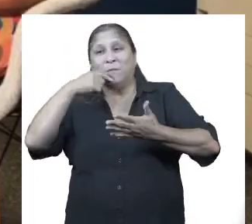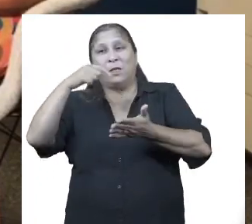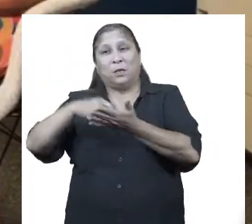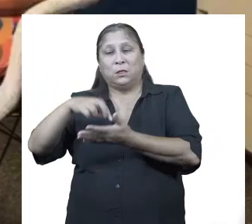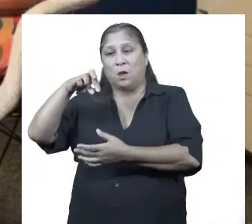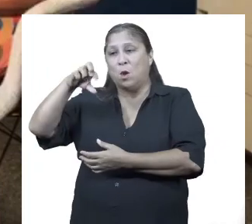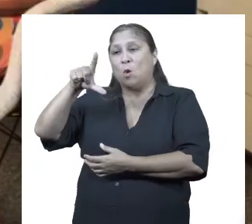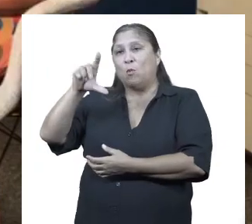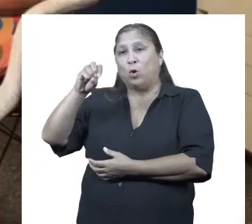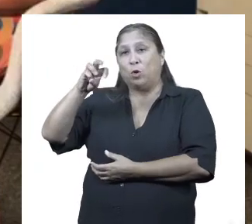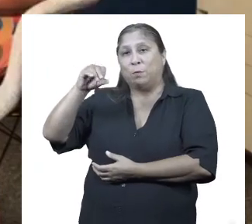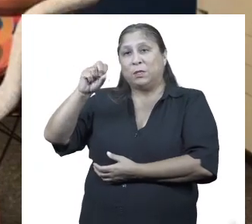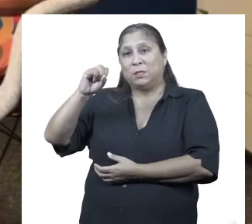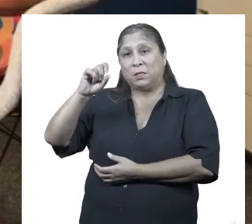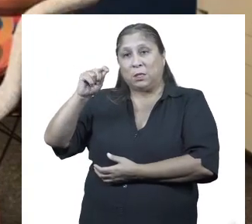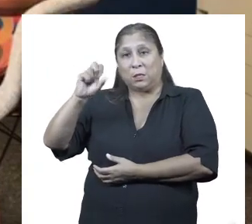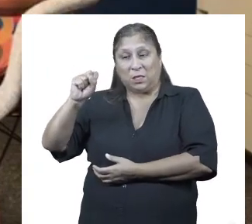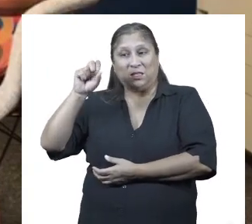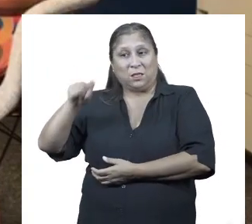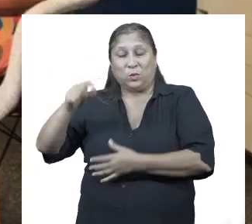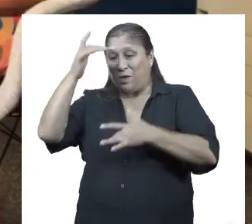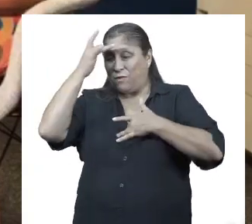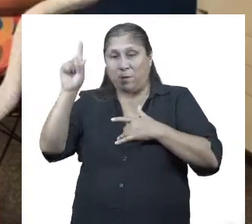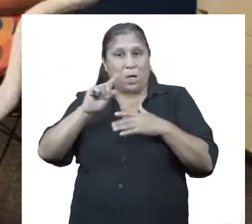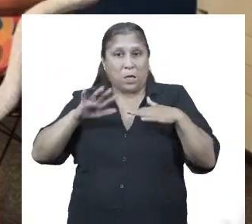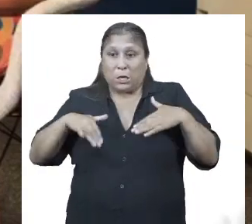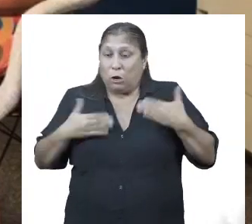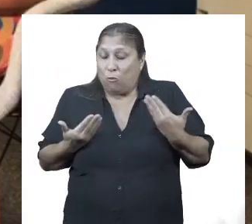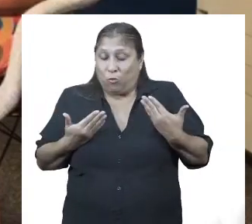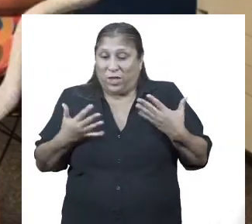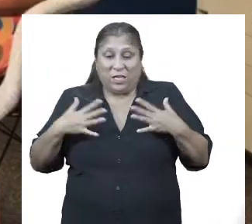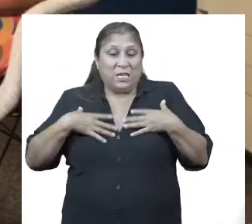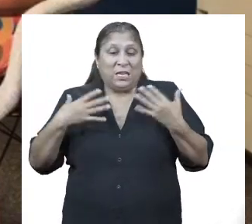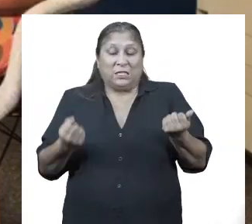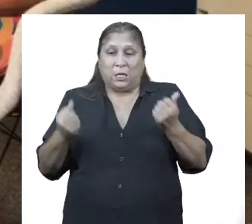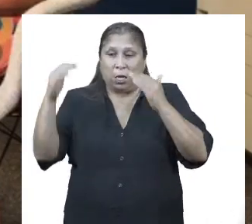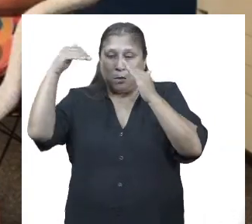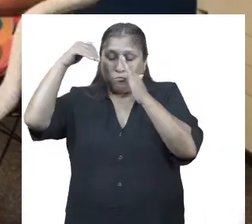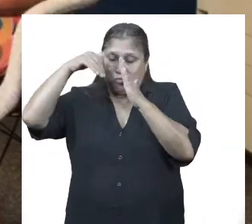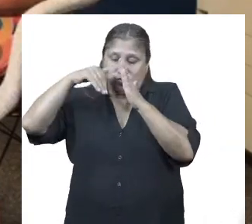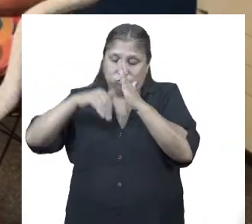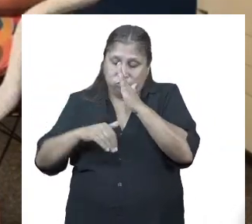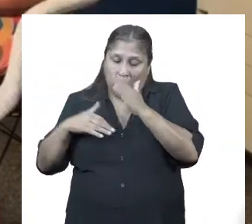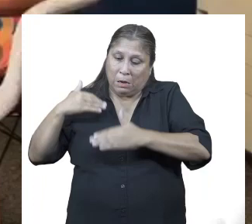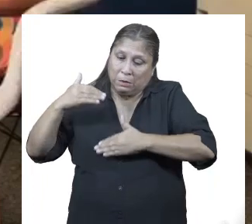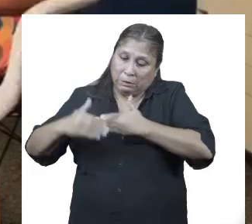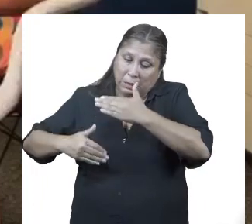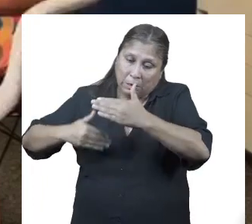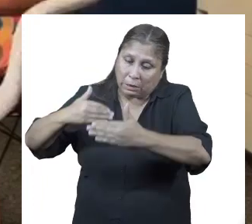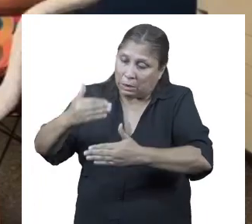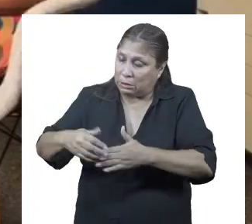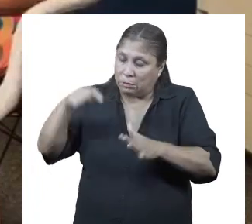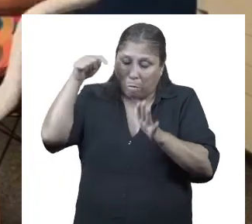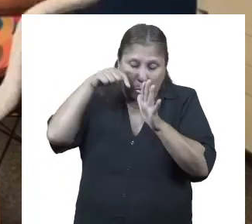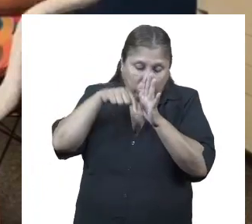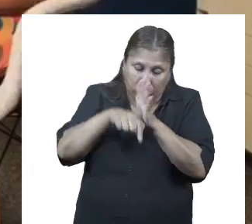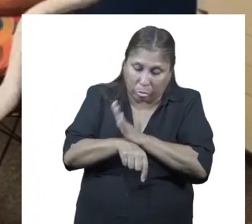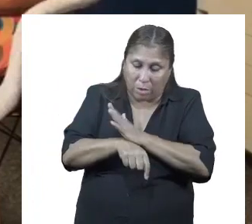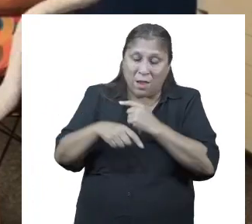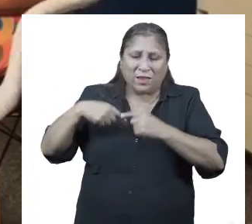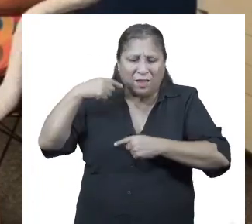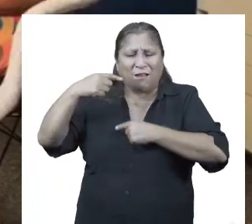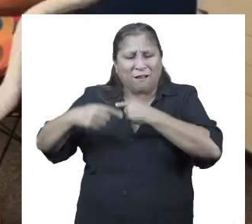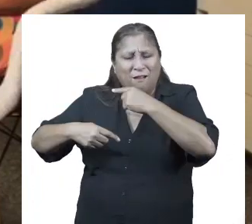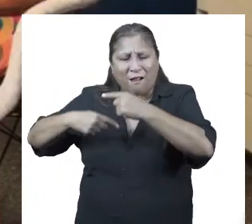padece se llama polimiositis, que es una enfermedad incurable, degenerativa, progresiva, crónica, que día a